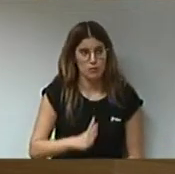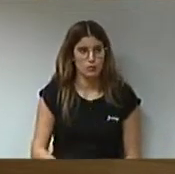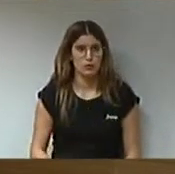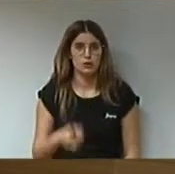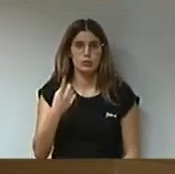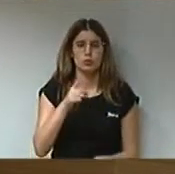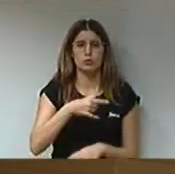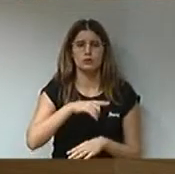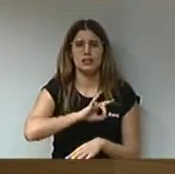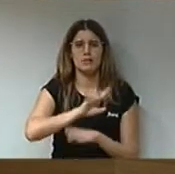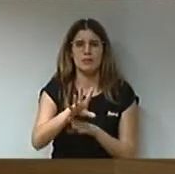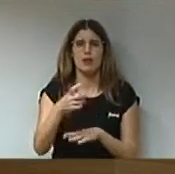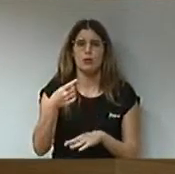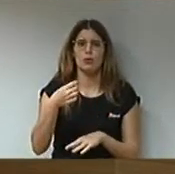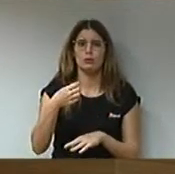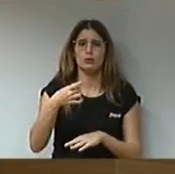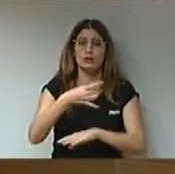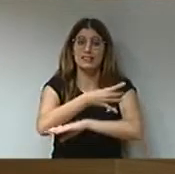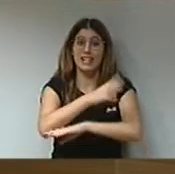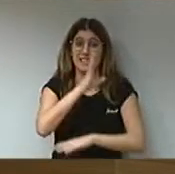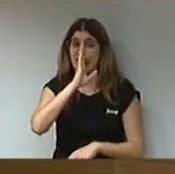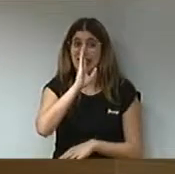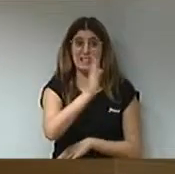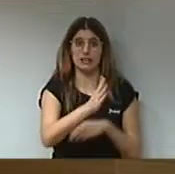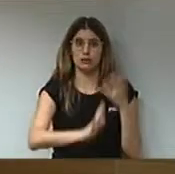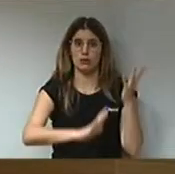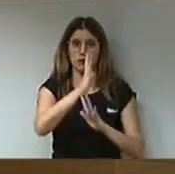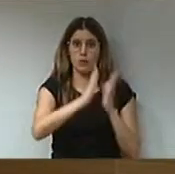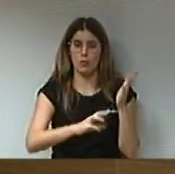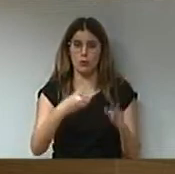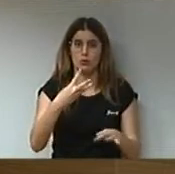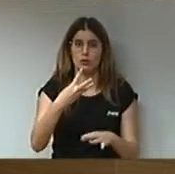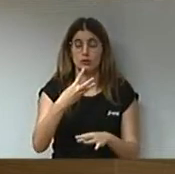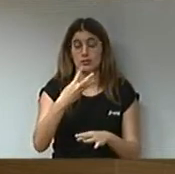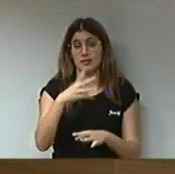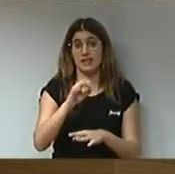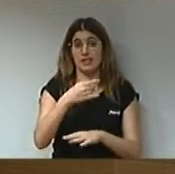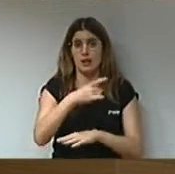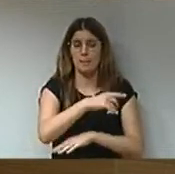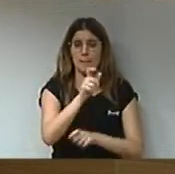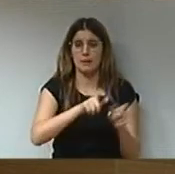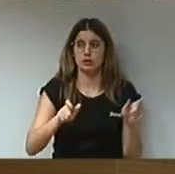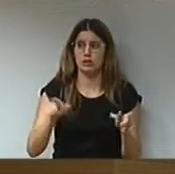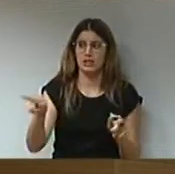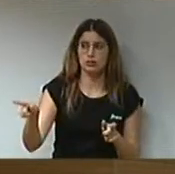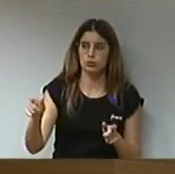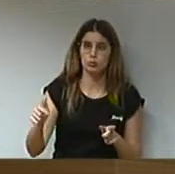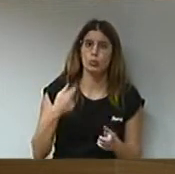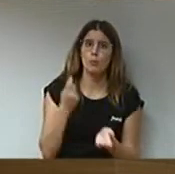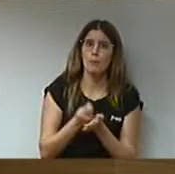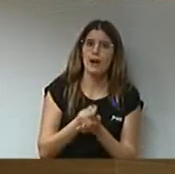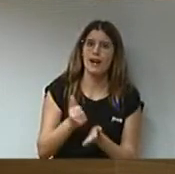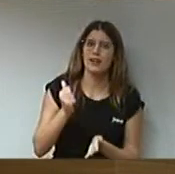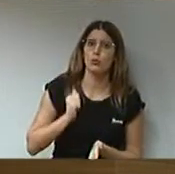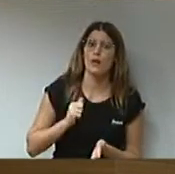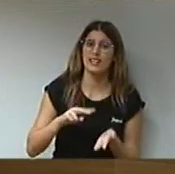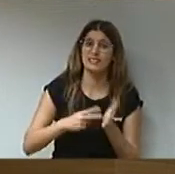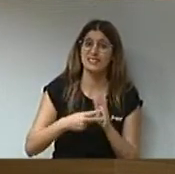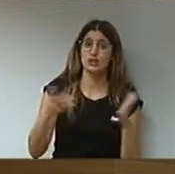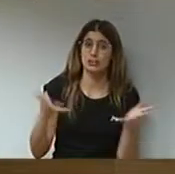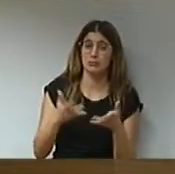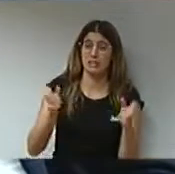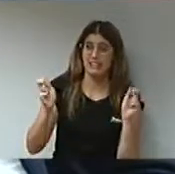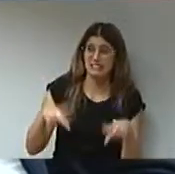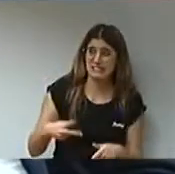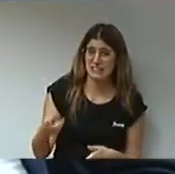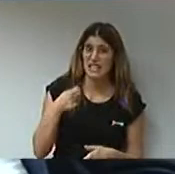Enviaron un tren lleno de pasajeros directamente al fuego y las preguntas sin respuesta son muchas. Lleva 2 años sin pagar guardias a técnicos de emergencia y hoy nos viene con